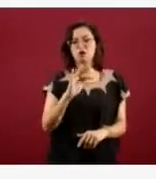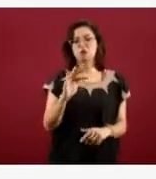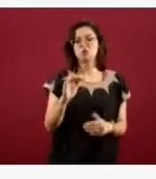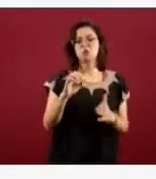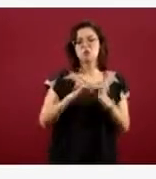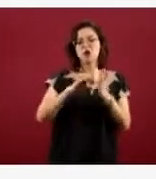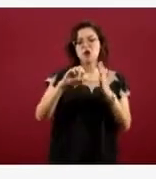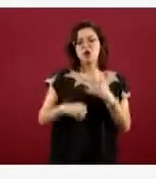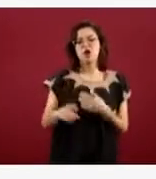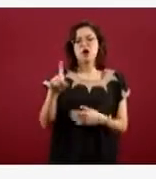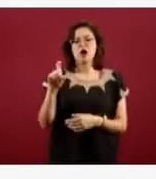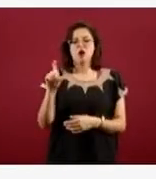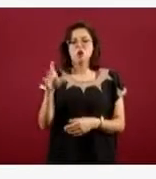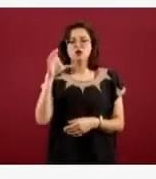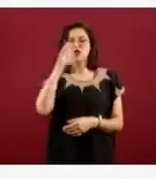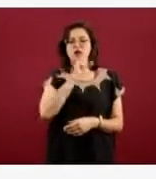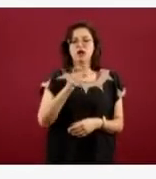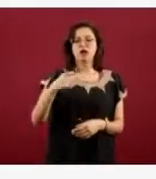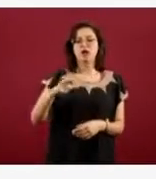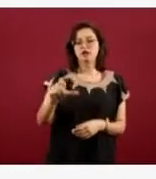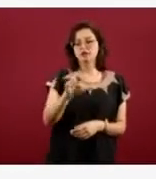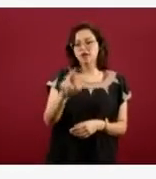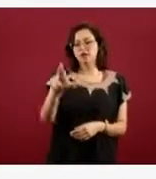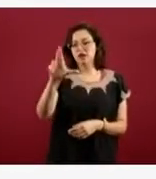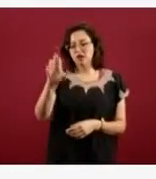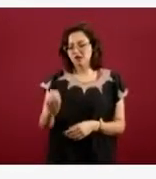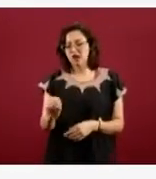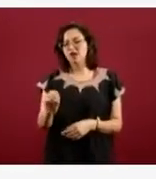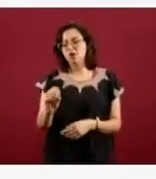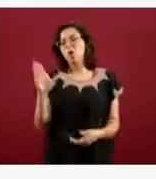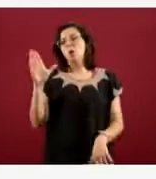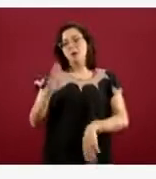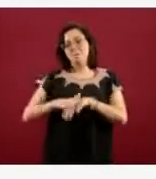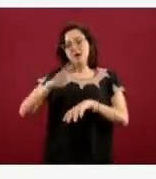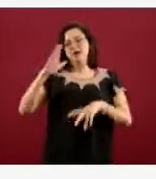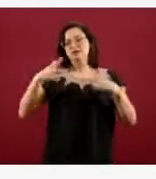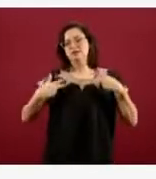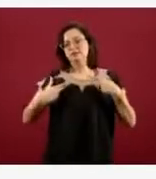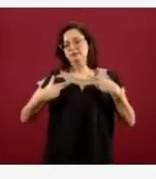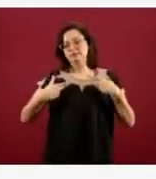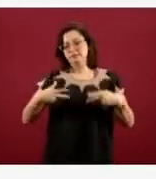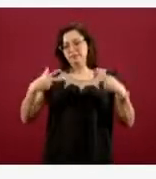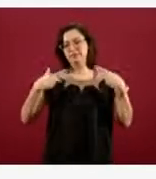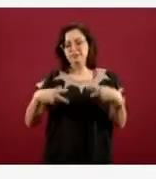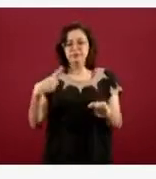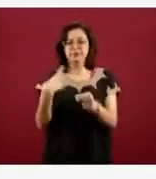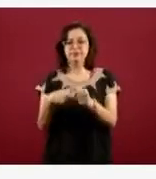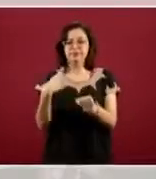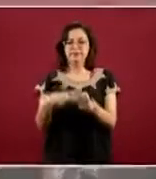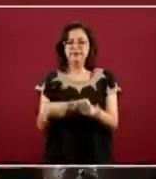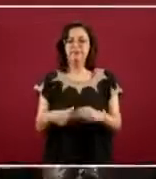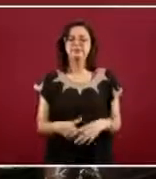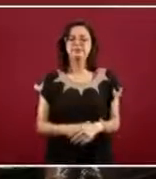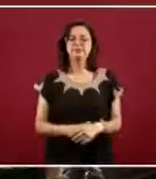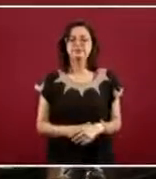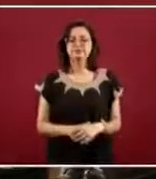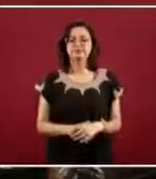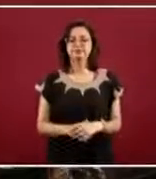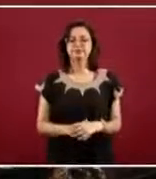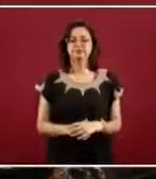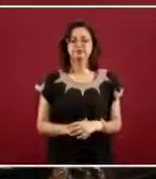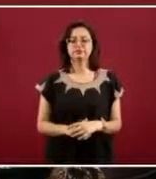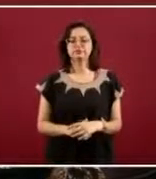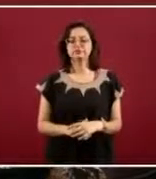Aguascalientes y Quintana Roo a la cabeza en este tipo de análisis de la información. La siguiente, por